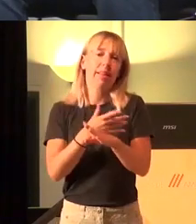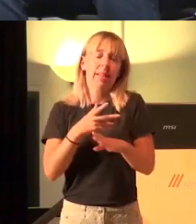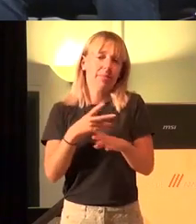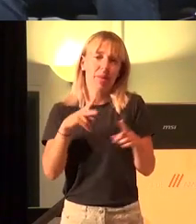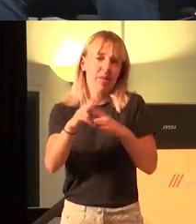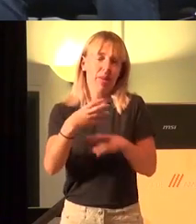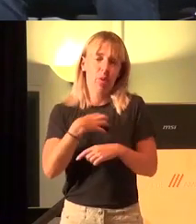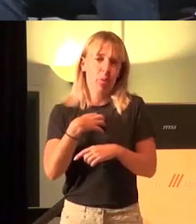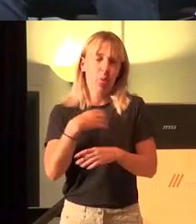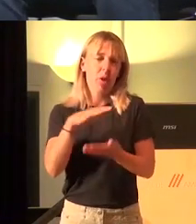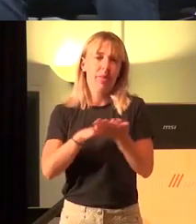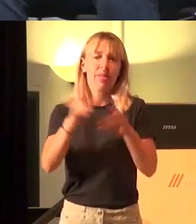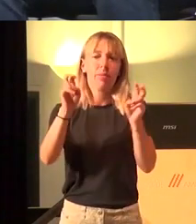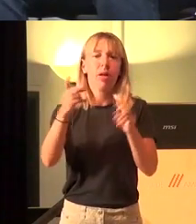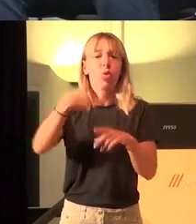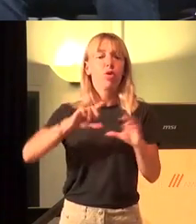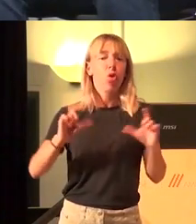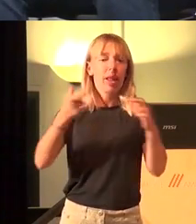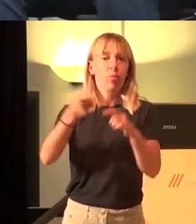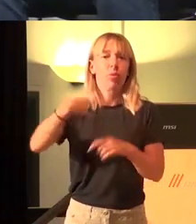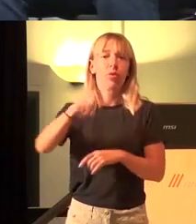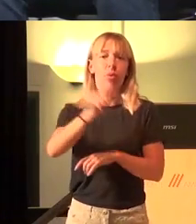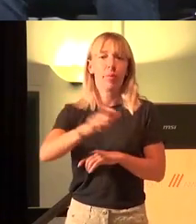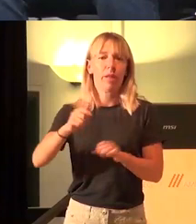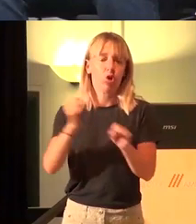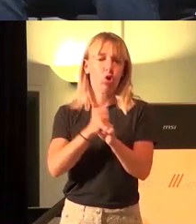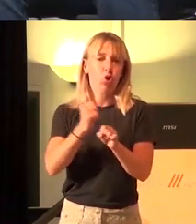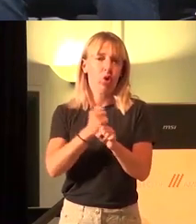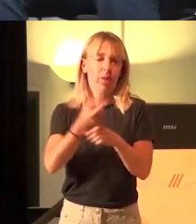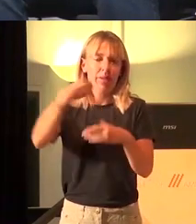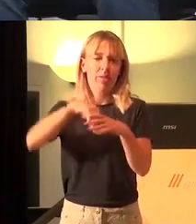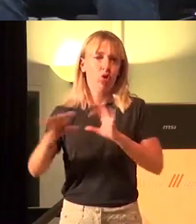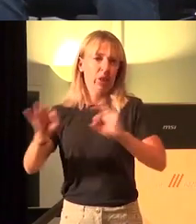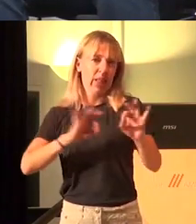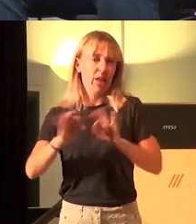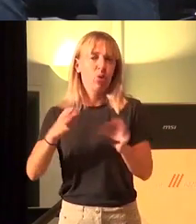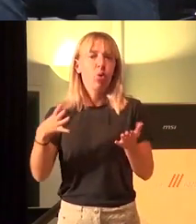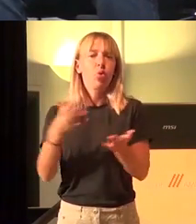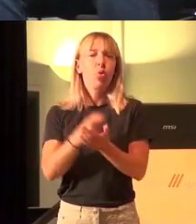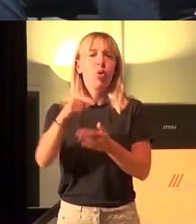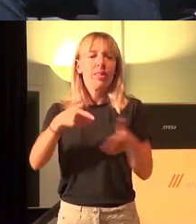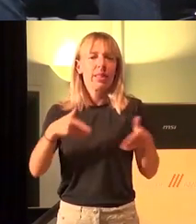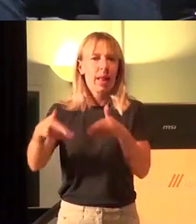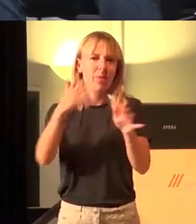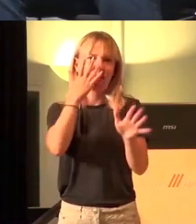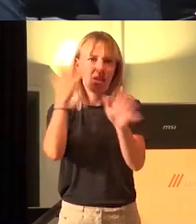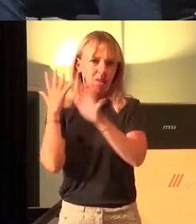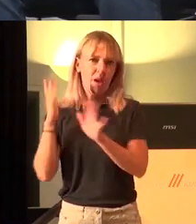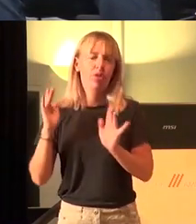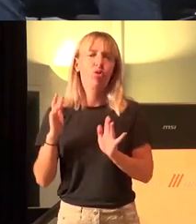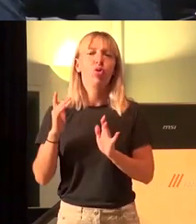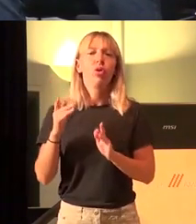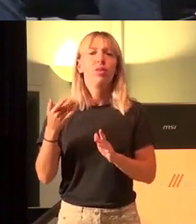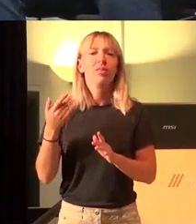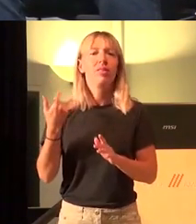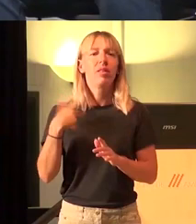que ha supuesto para nuestro equipo, para nuestro personal, para la gente que trabaja en nuestro teatro, todo este camino de 10 años. Ya nos